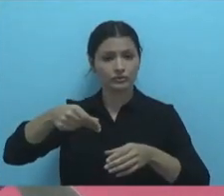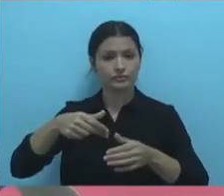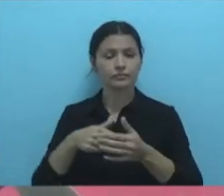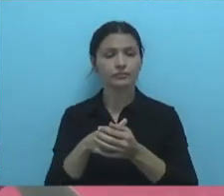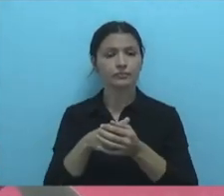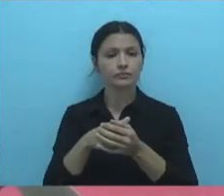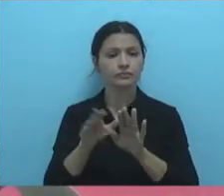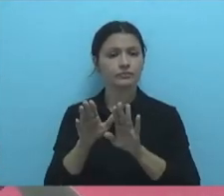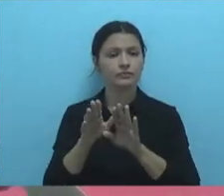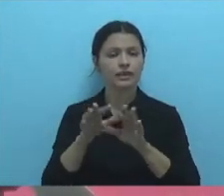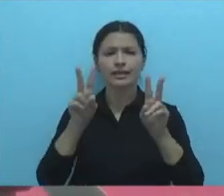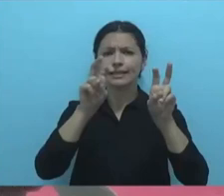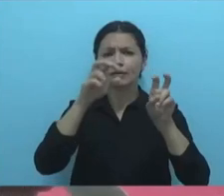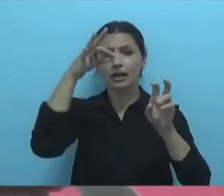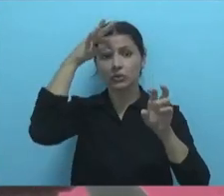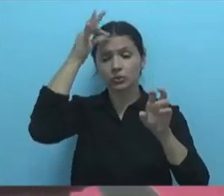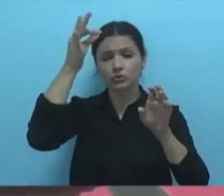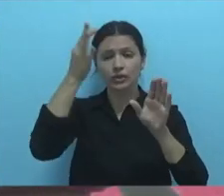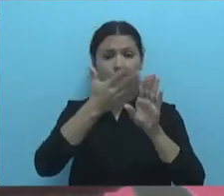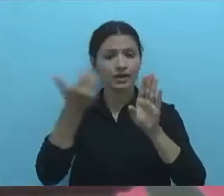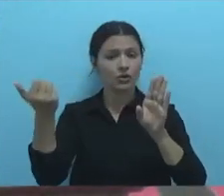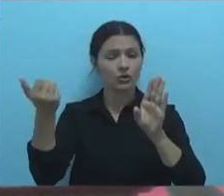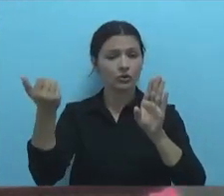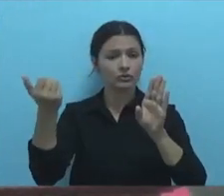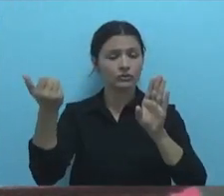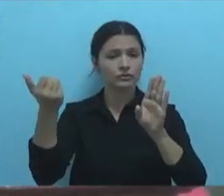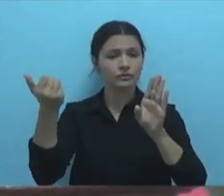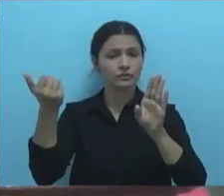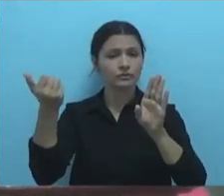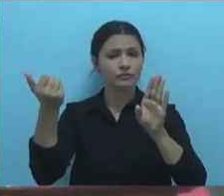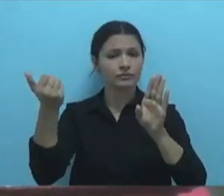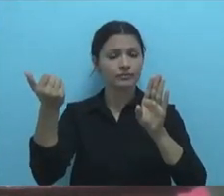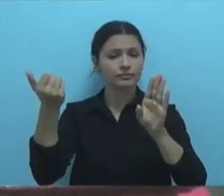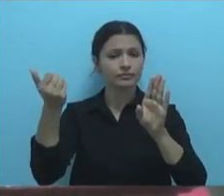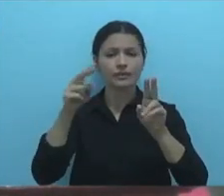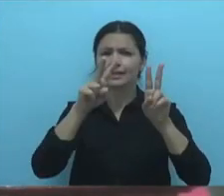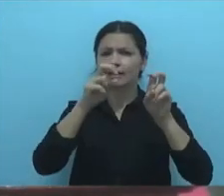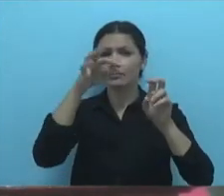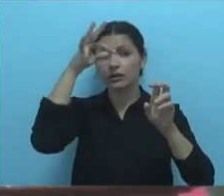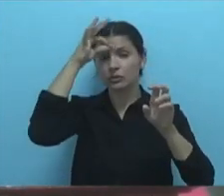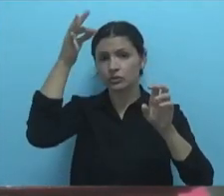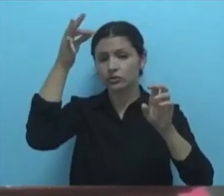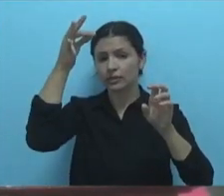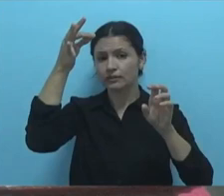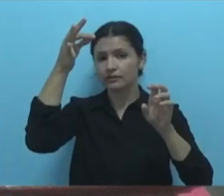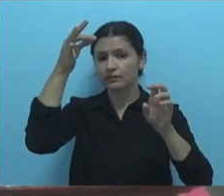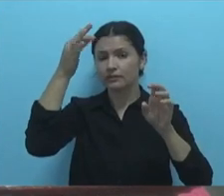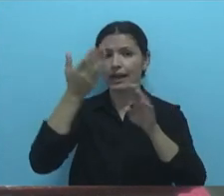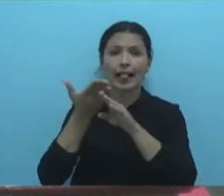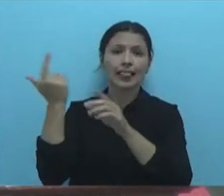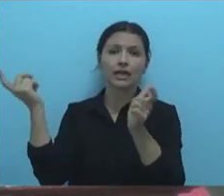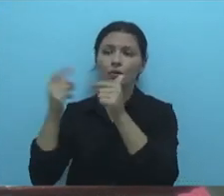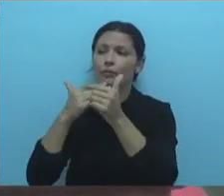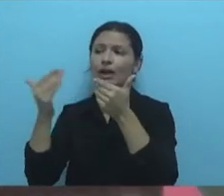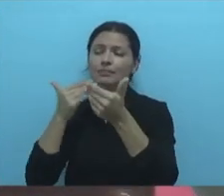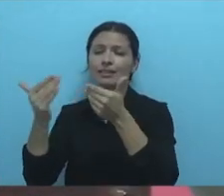no no no el asunto doce por eso le decía al diputado el asunto 12 de acuerdo a lo acordado en